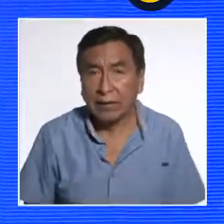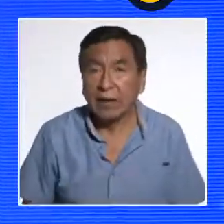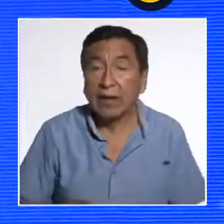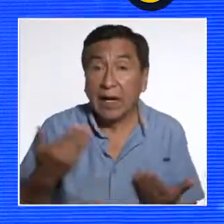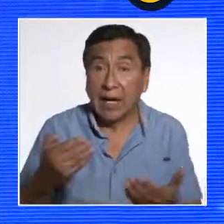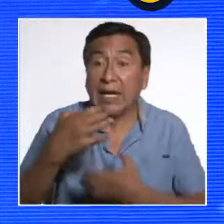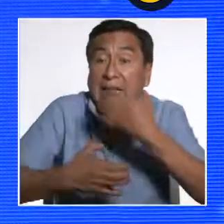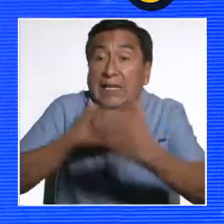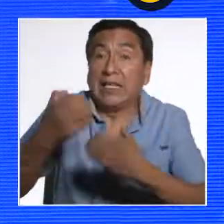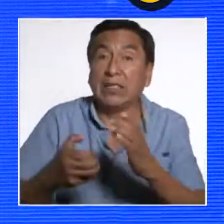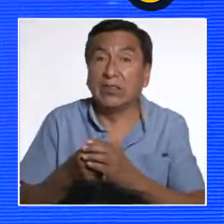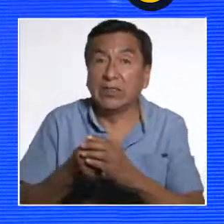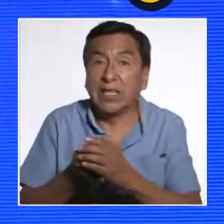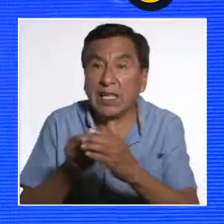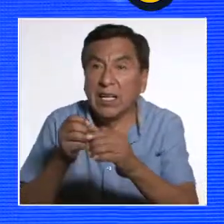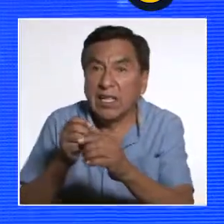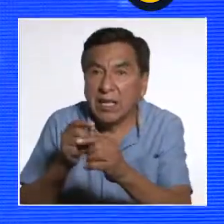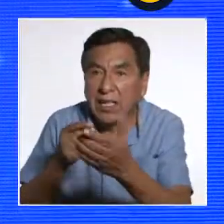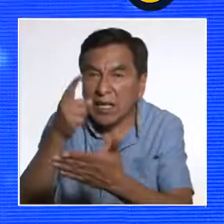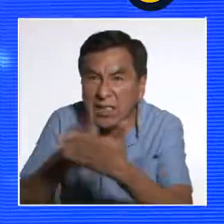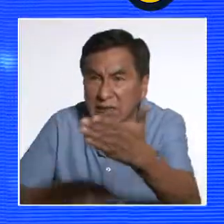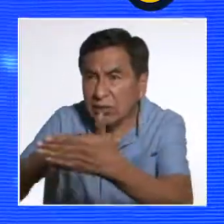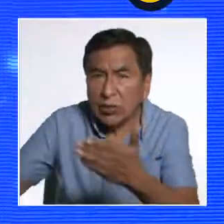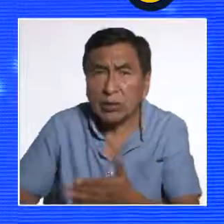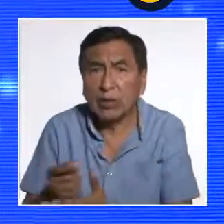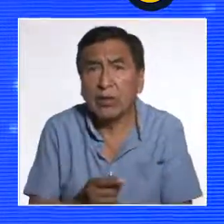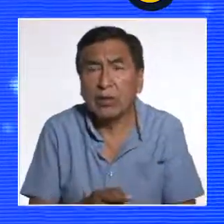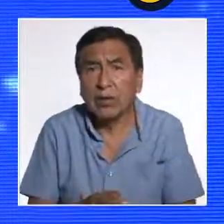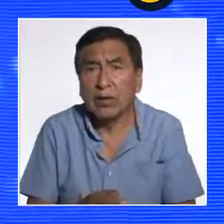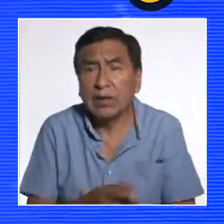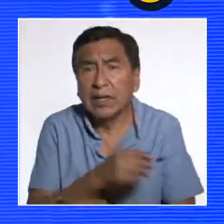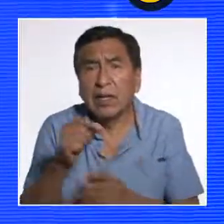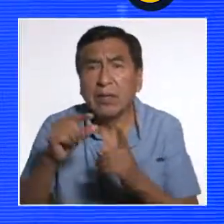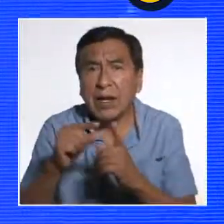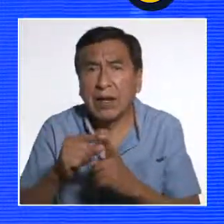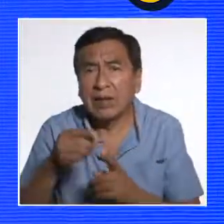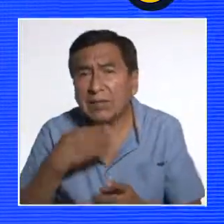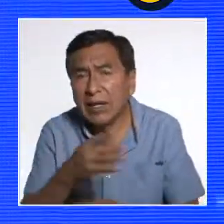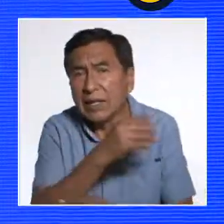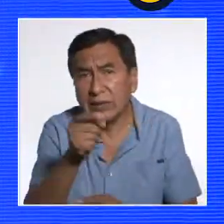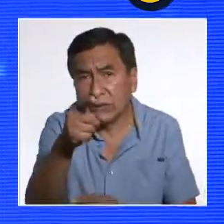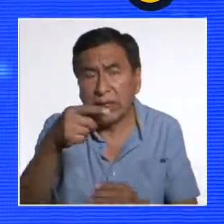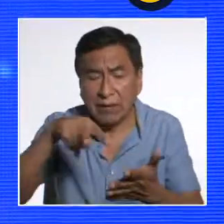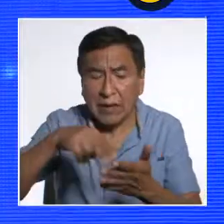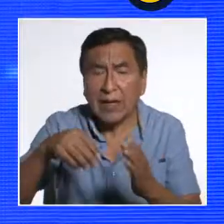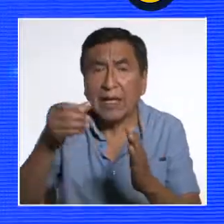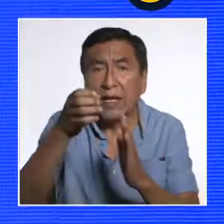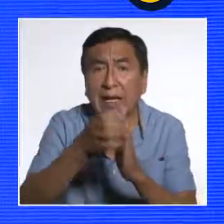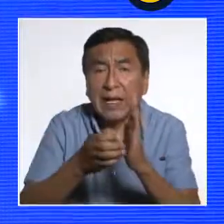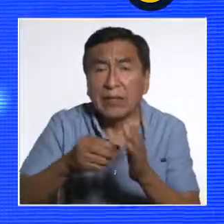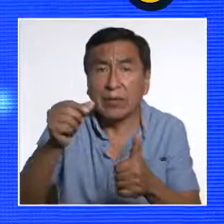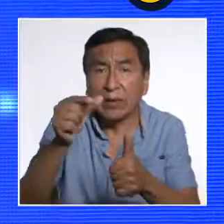Existen gritos de difamación, y usted lo va a poder leer eso en el libro de Génesis, capítulo 39,